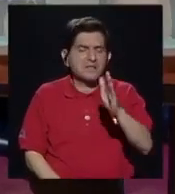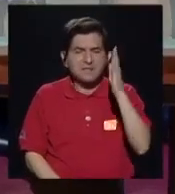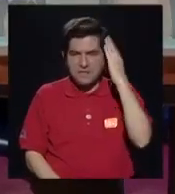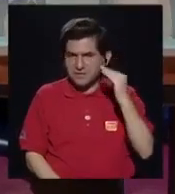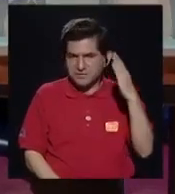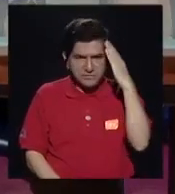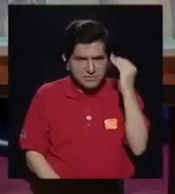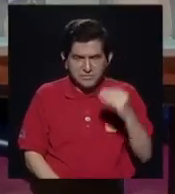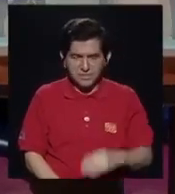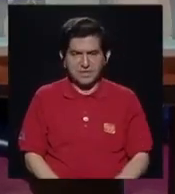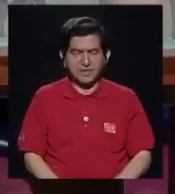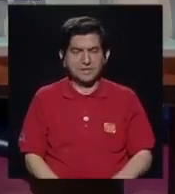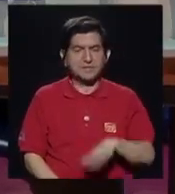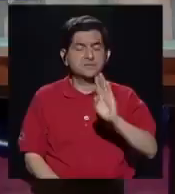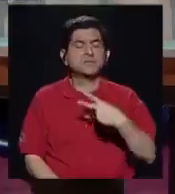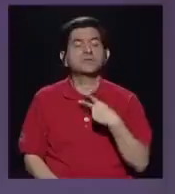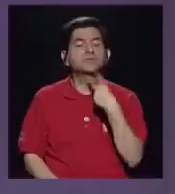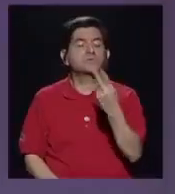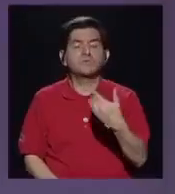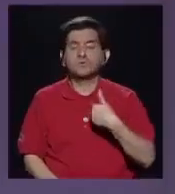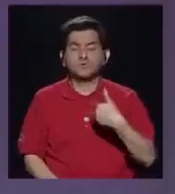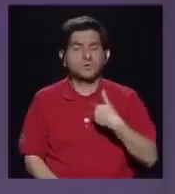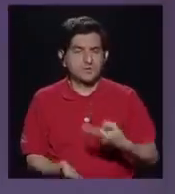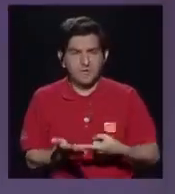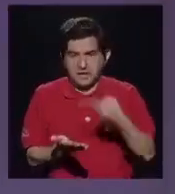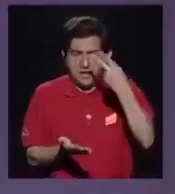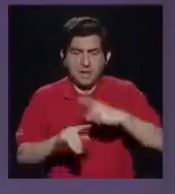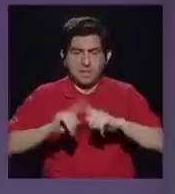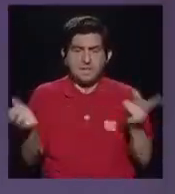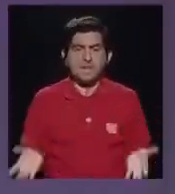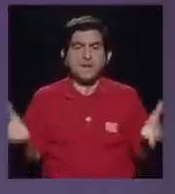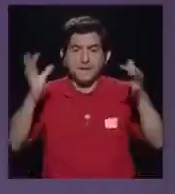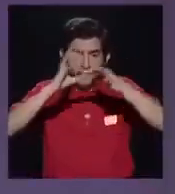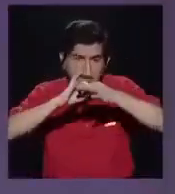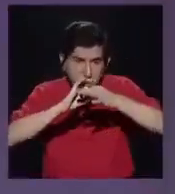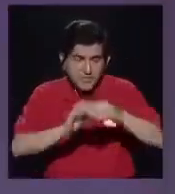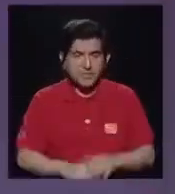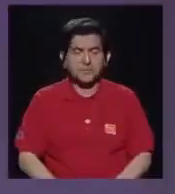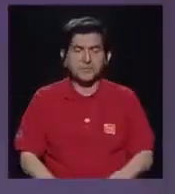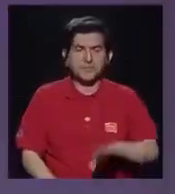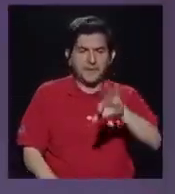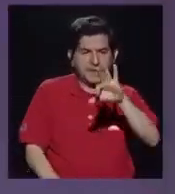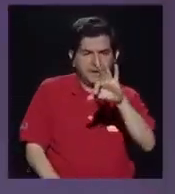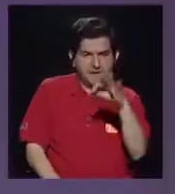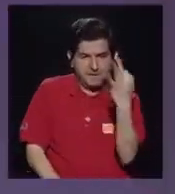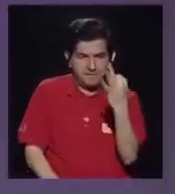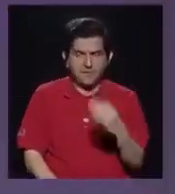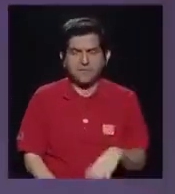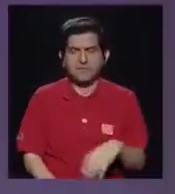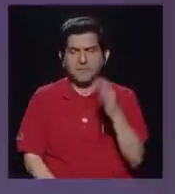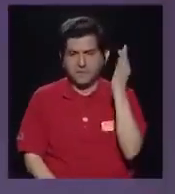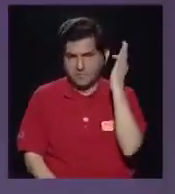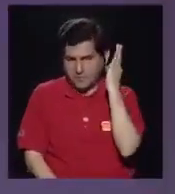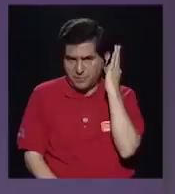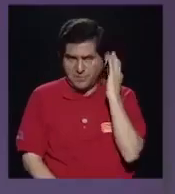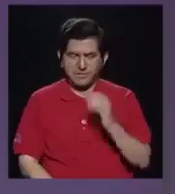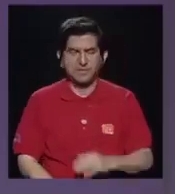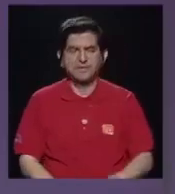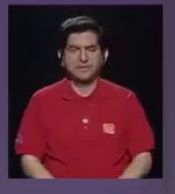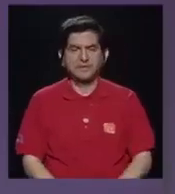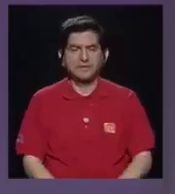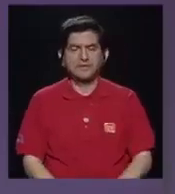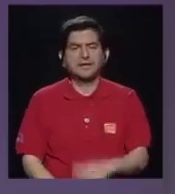y y su voz no tiene crédito pero tiene que ver con la figura femenina tiene que ver con